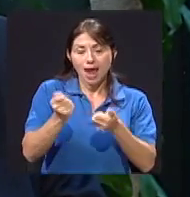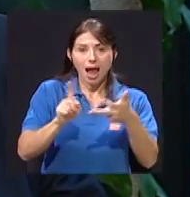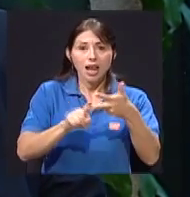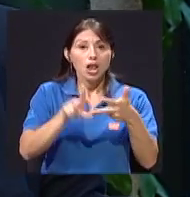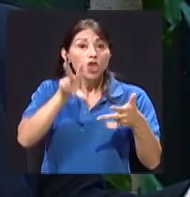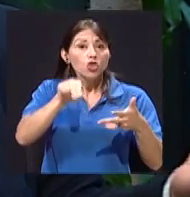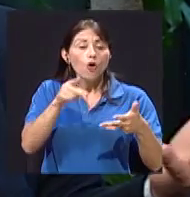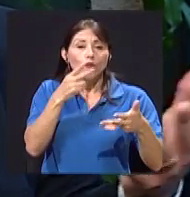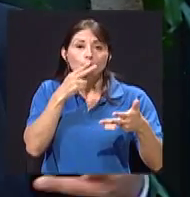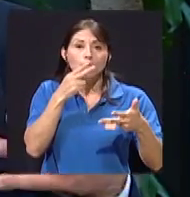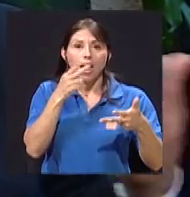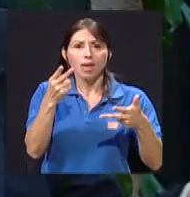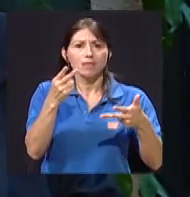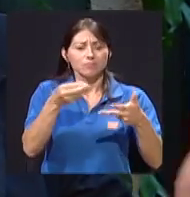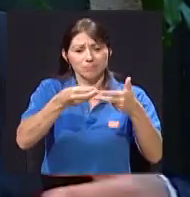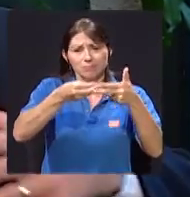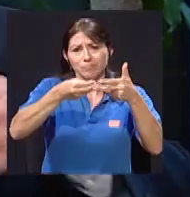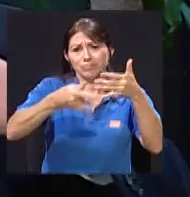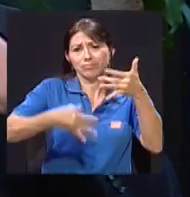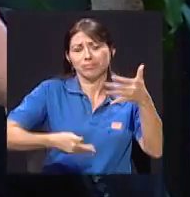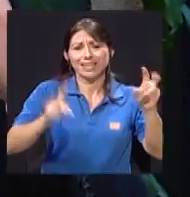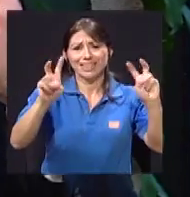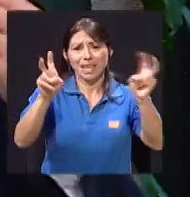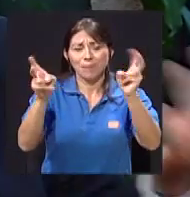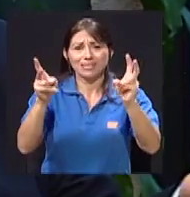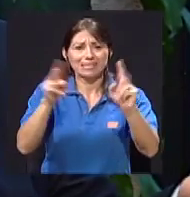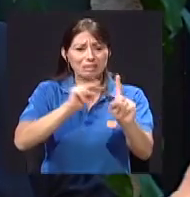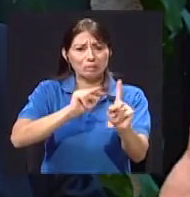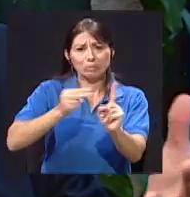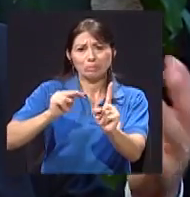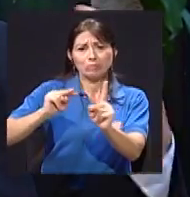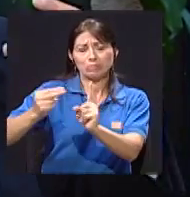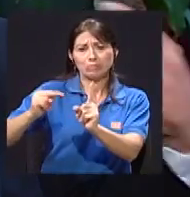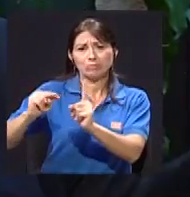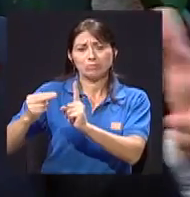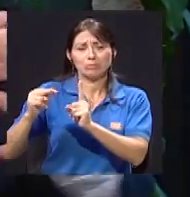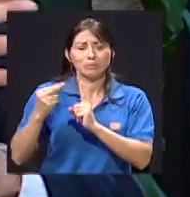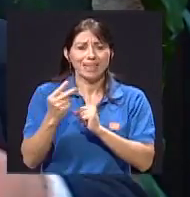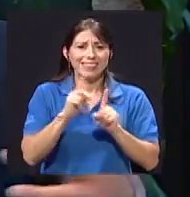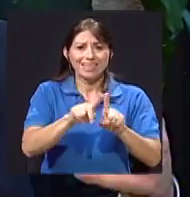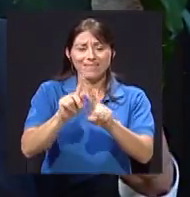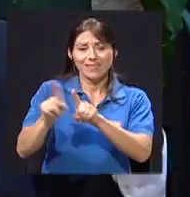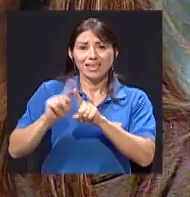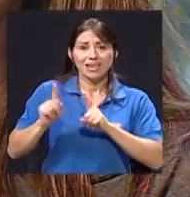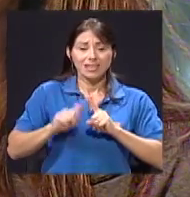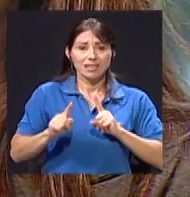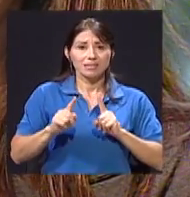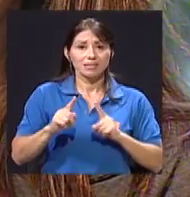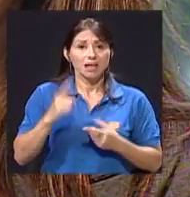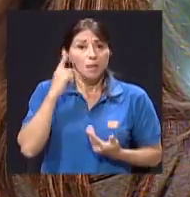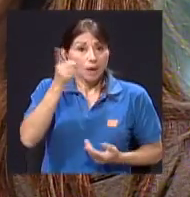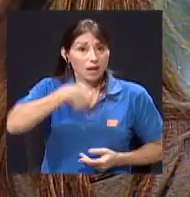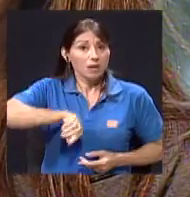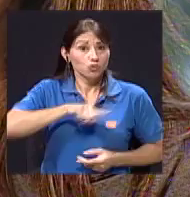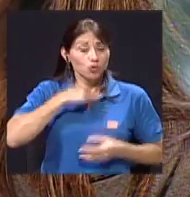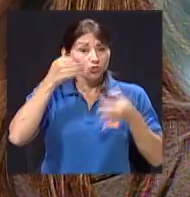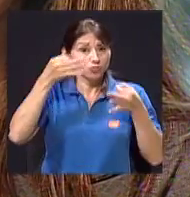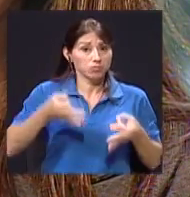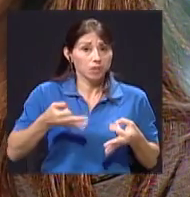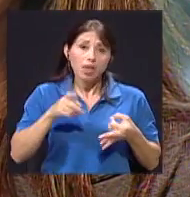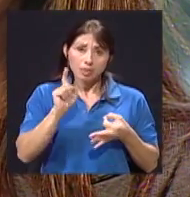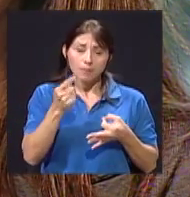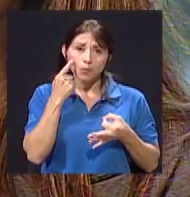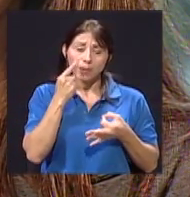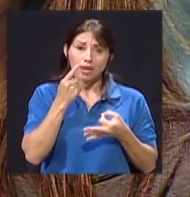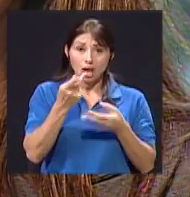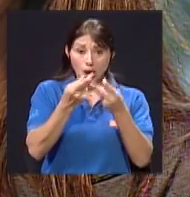educación vial, hablamos del no fumado, podemos múltiples temas, verle todas las aristas, claro, todos los determinantes, inclusive para